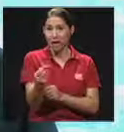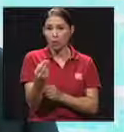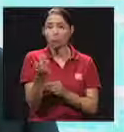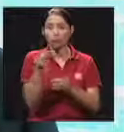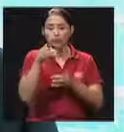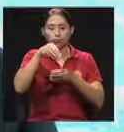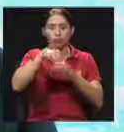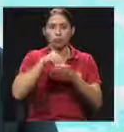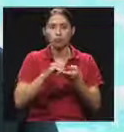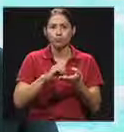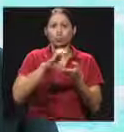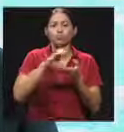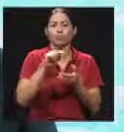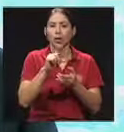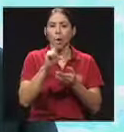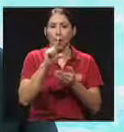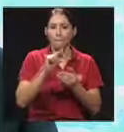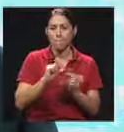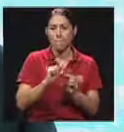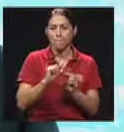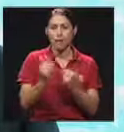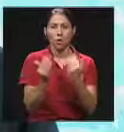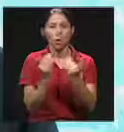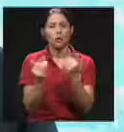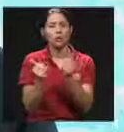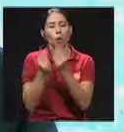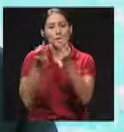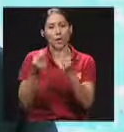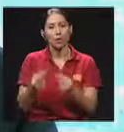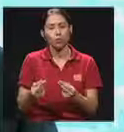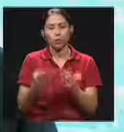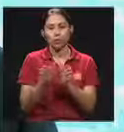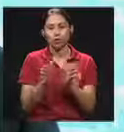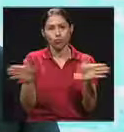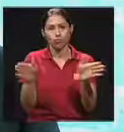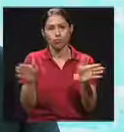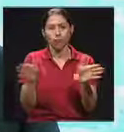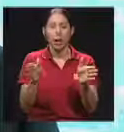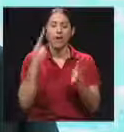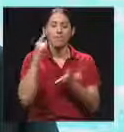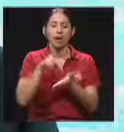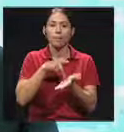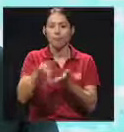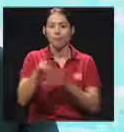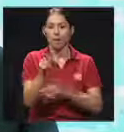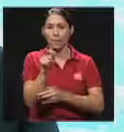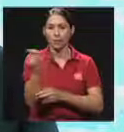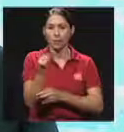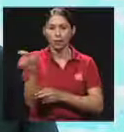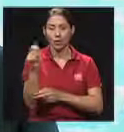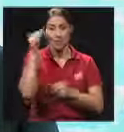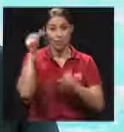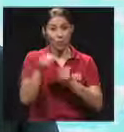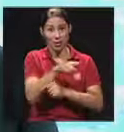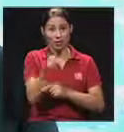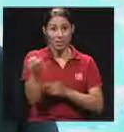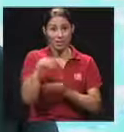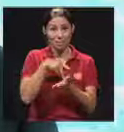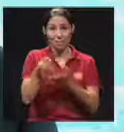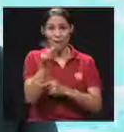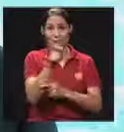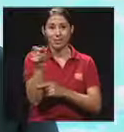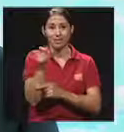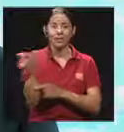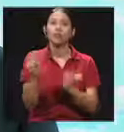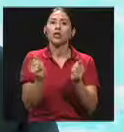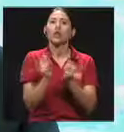es bastante baja en comparación con el total del presupuesto de la República que se utiliza para el pago de pensiones. Recordemos que estas pensiones son